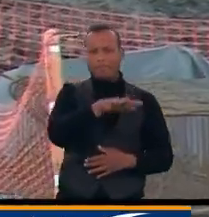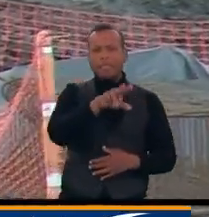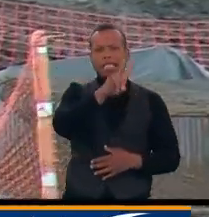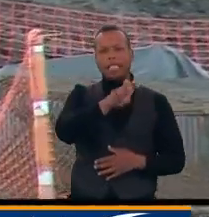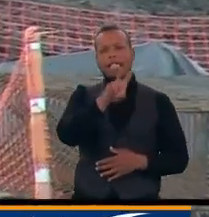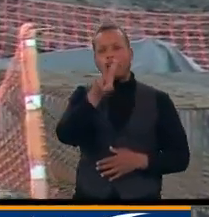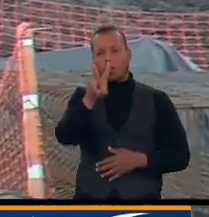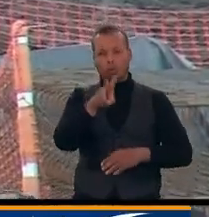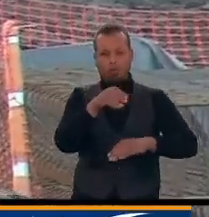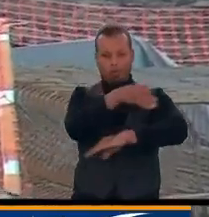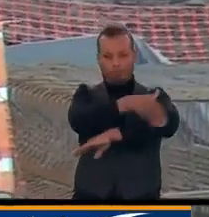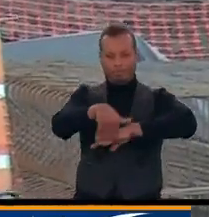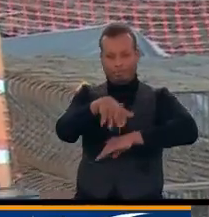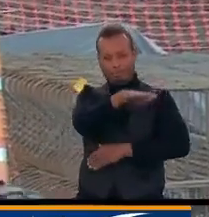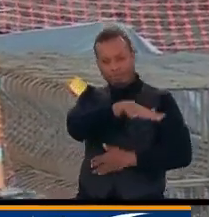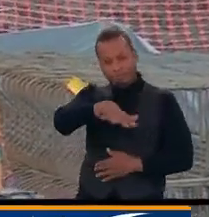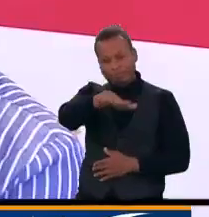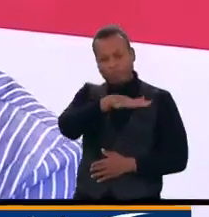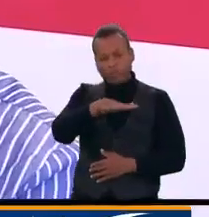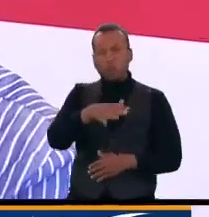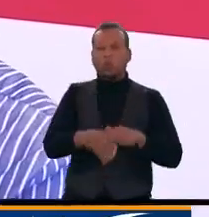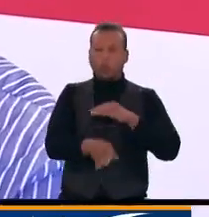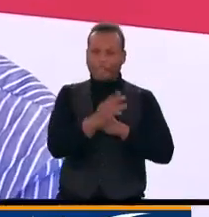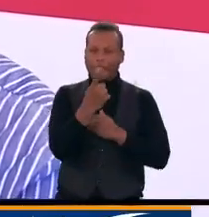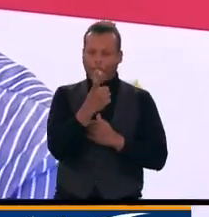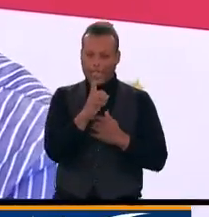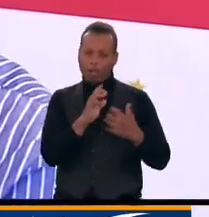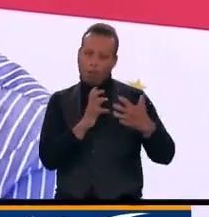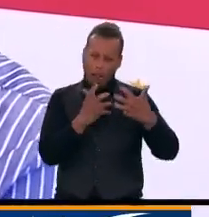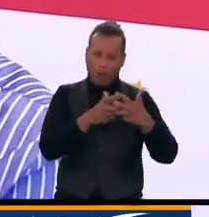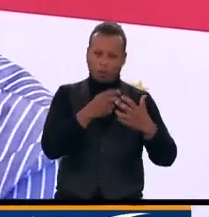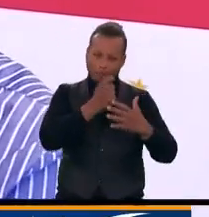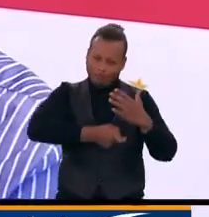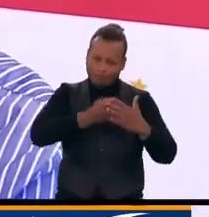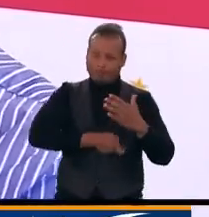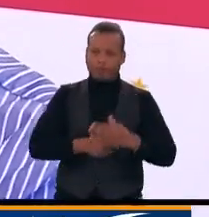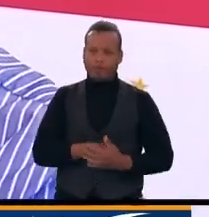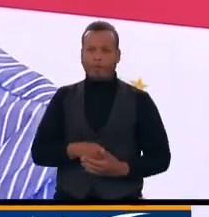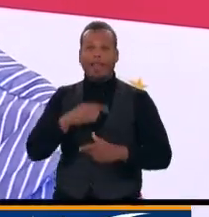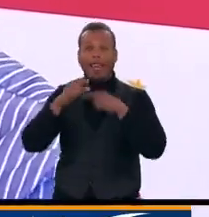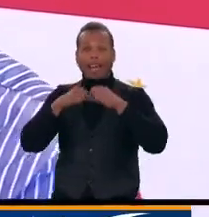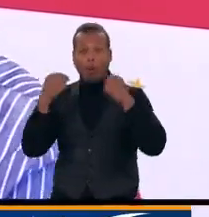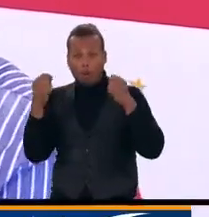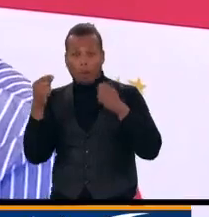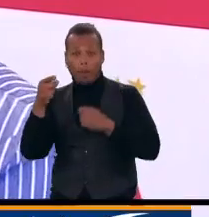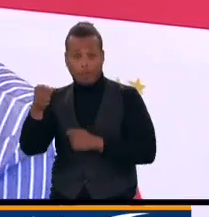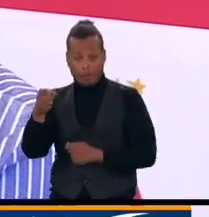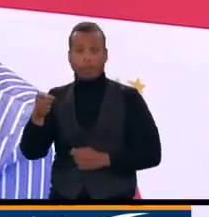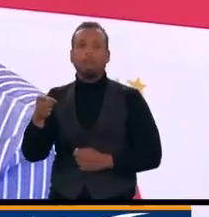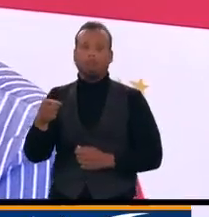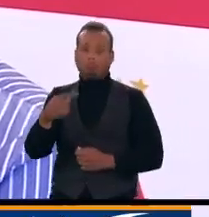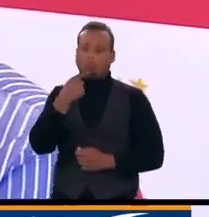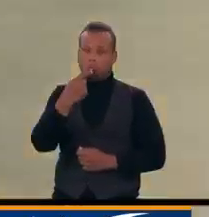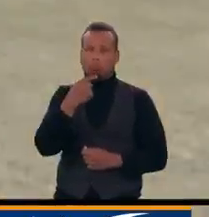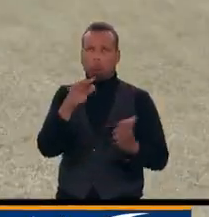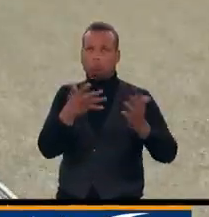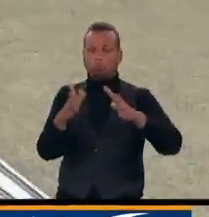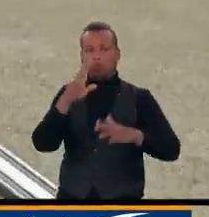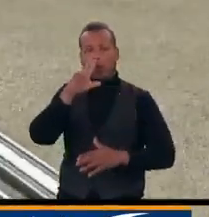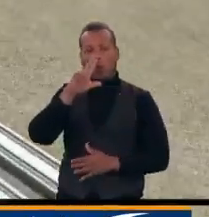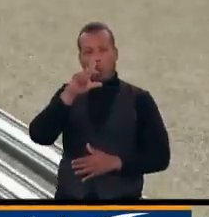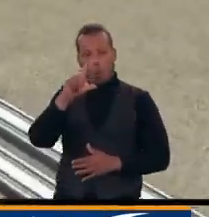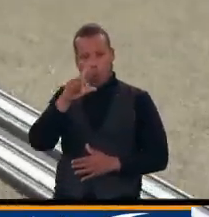frentes de obra o por kilometraje en el proyecto. Entonces, los que están más próximos hacia el patio taller allí en